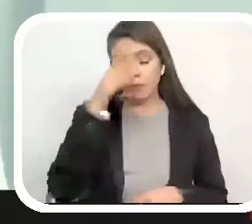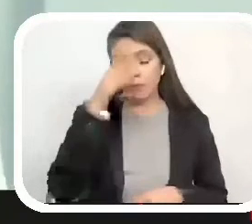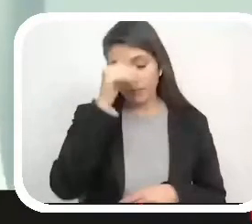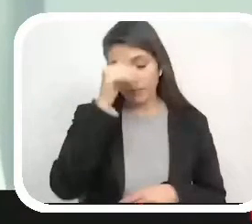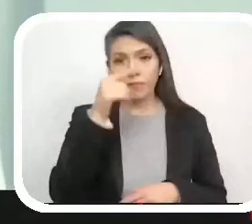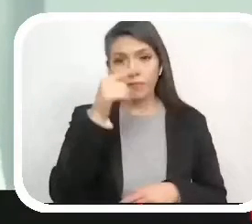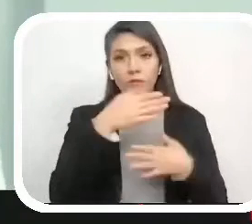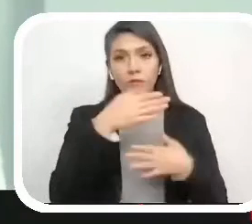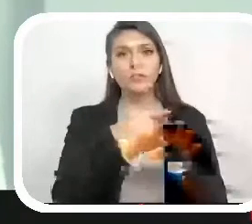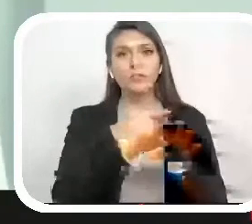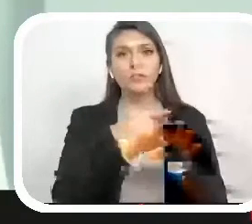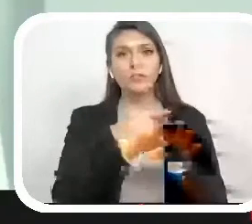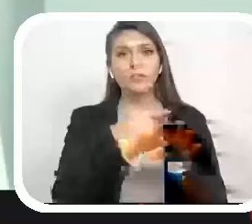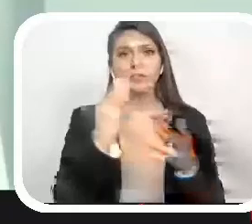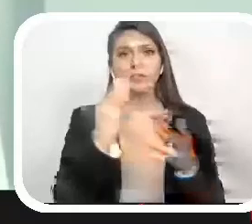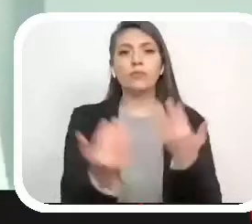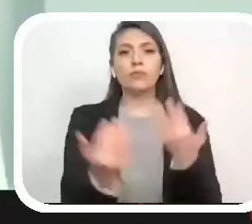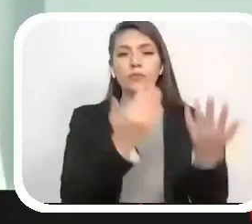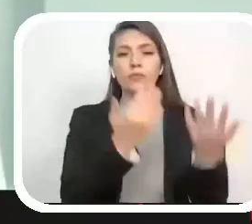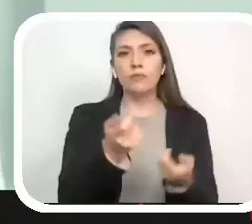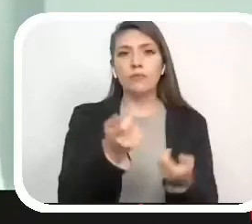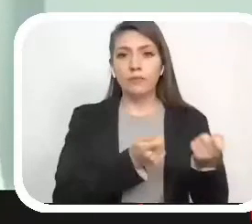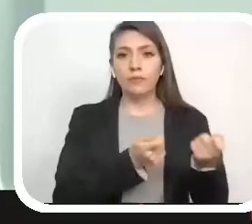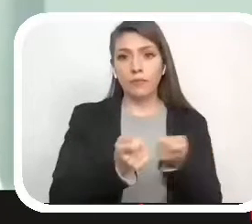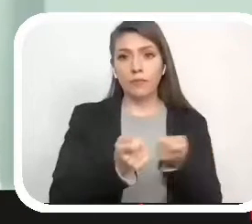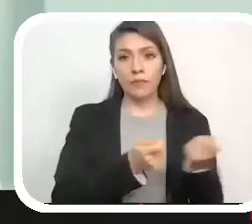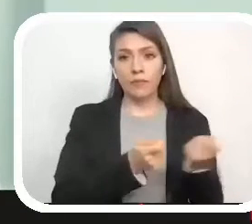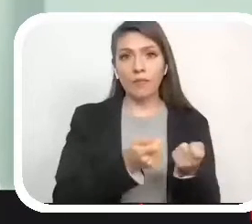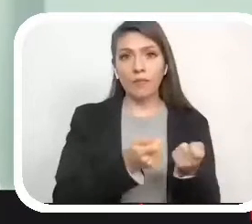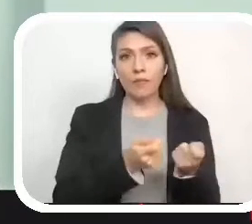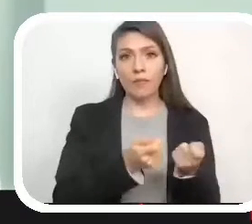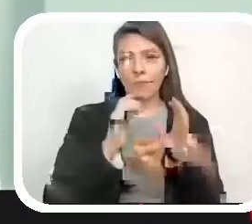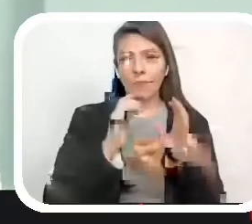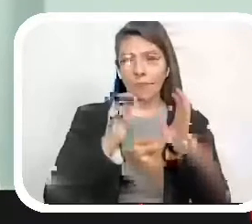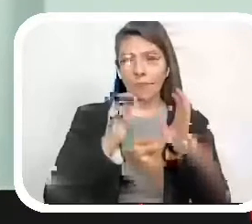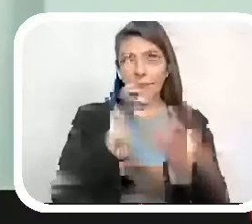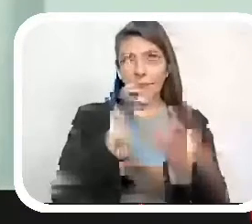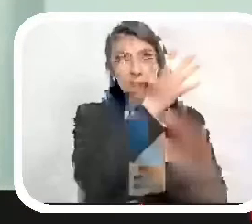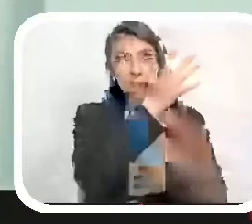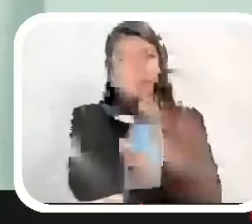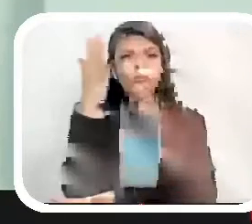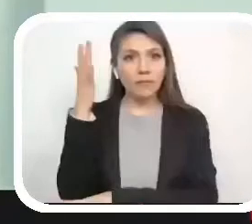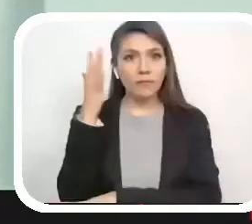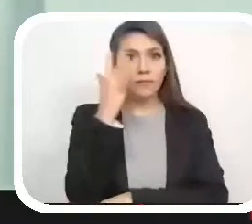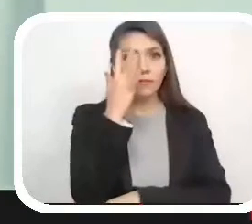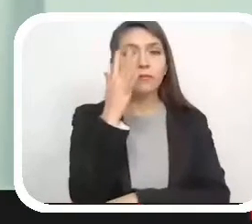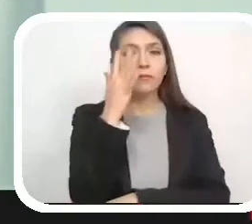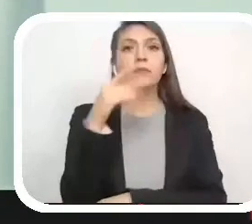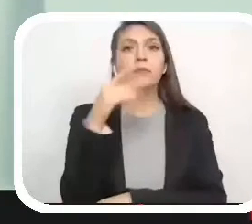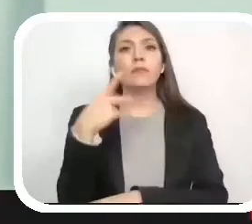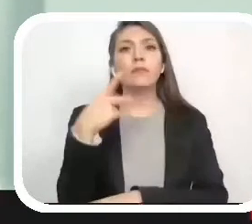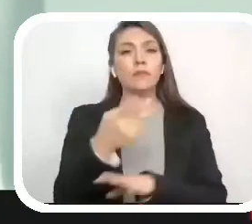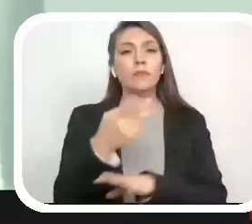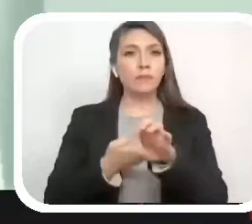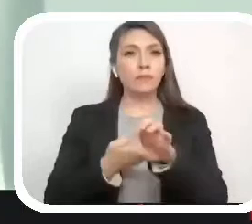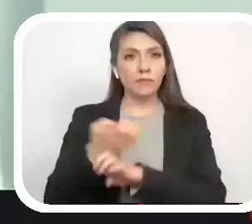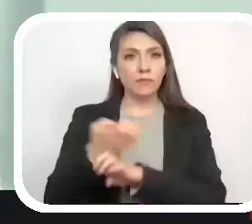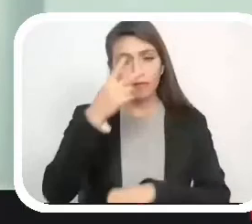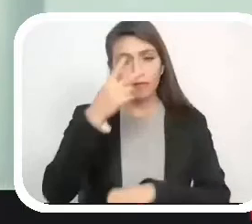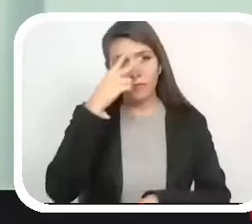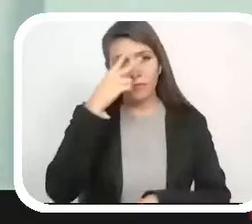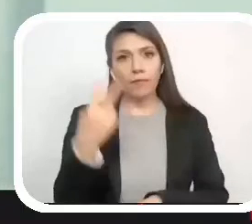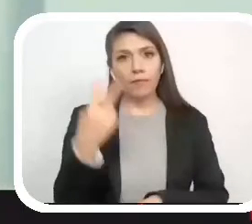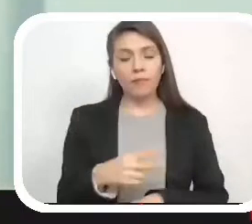de control de fuego, a fin de proteger la superficie forestal de la entidad conforme a la siguiente exposición